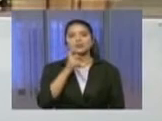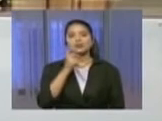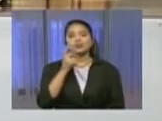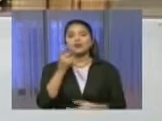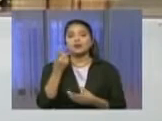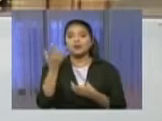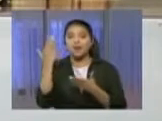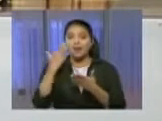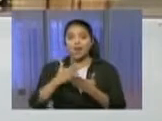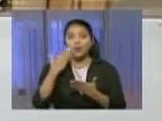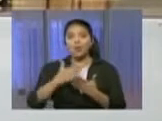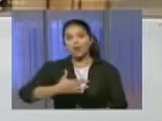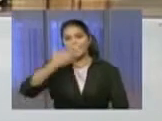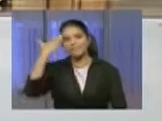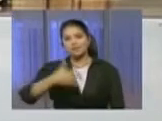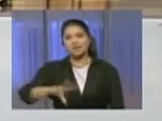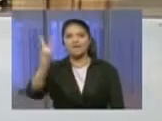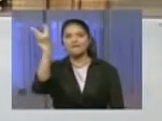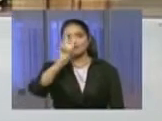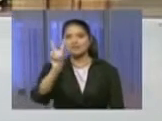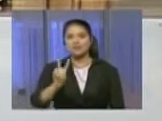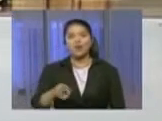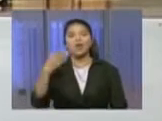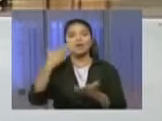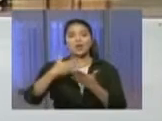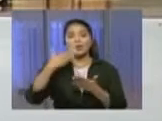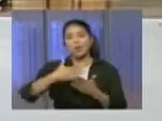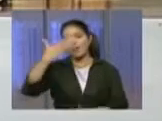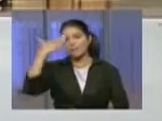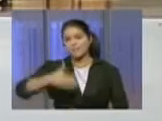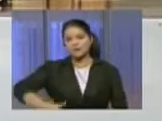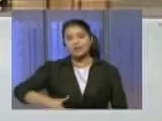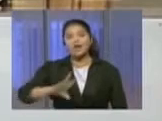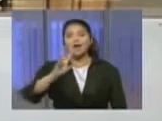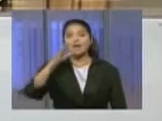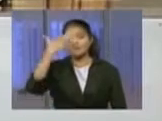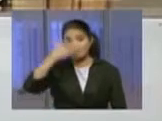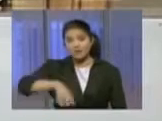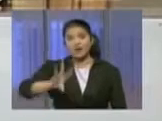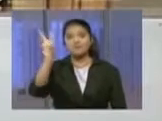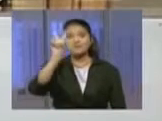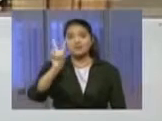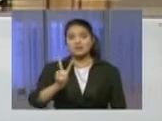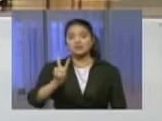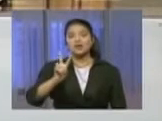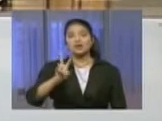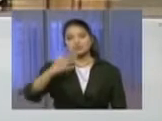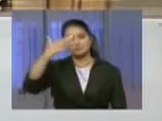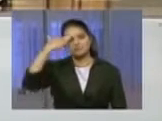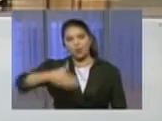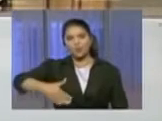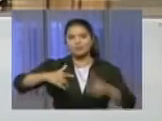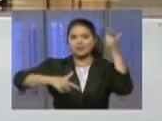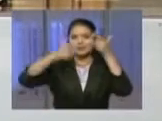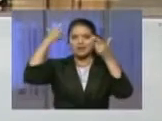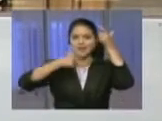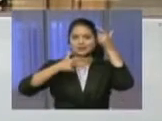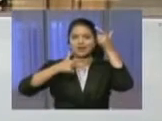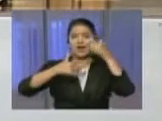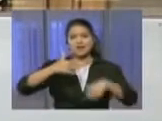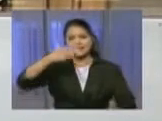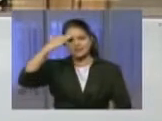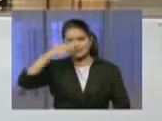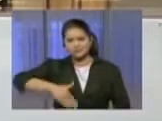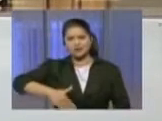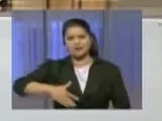academia militar de Venezuela a la academia militar del ejército venezolano de nuestro comandante Chávez el Chávez